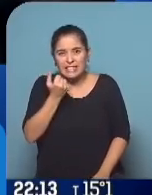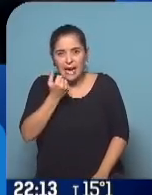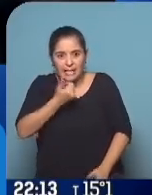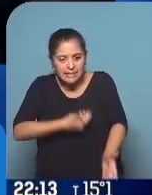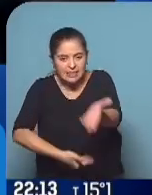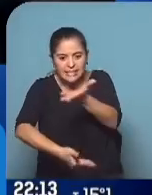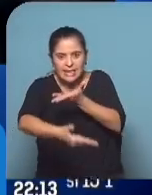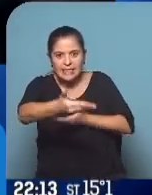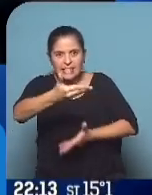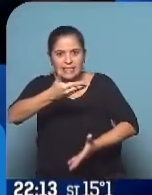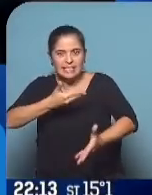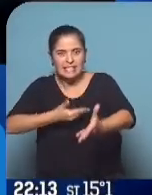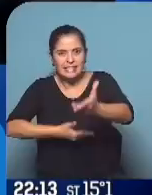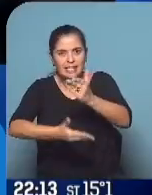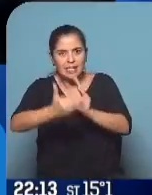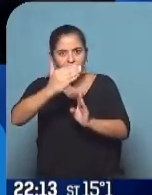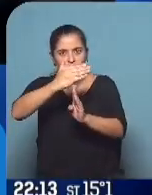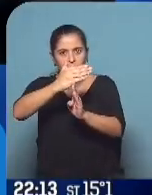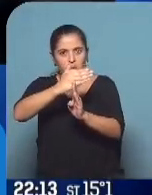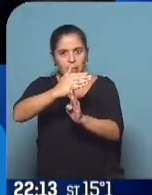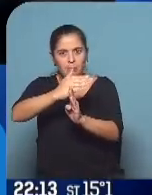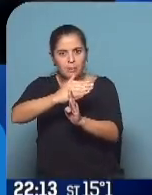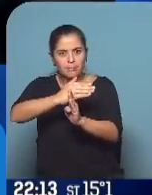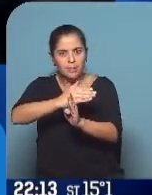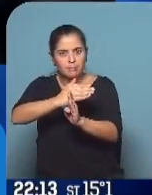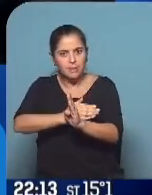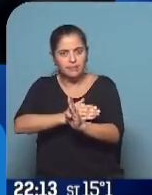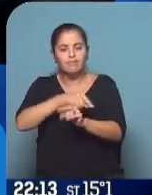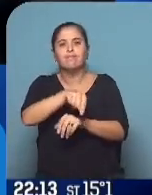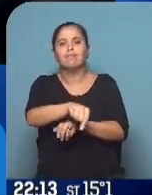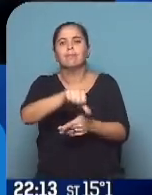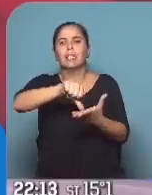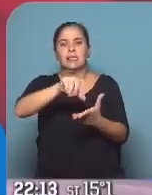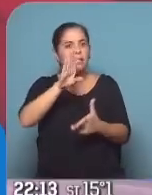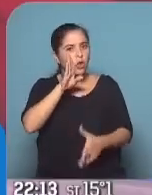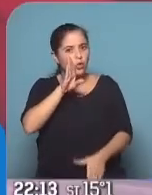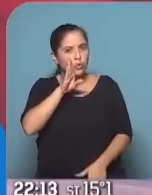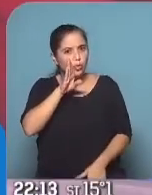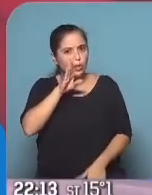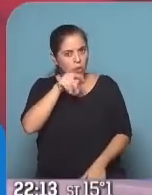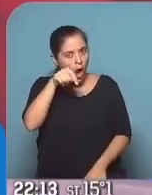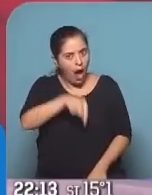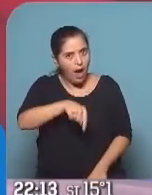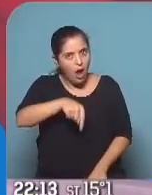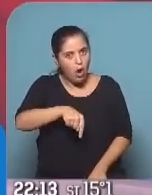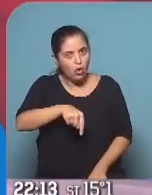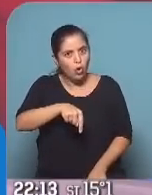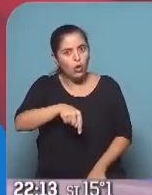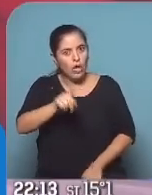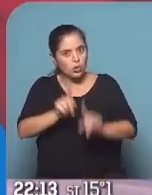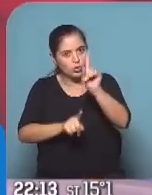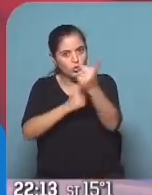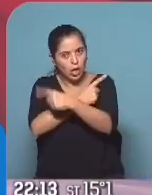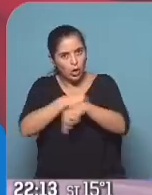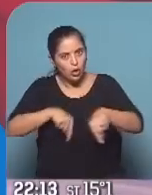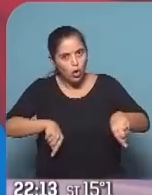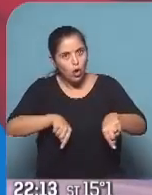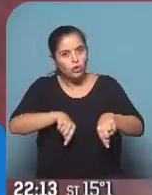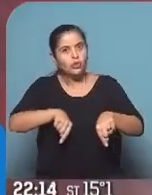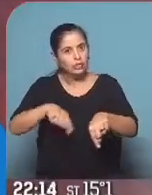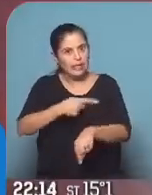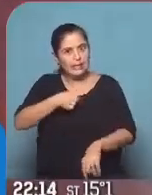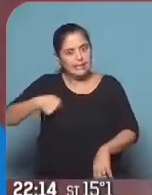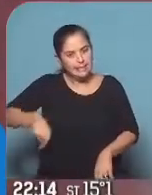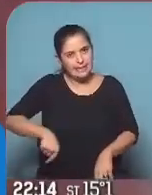perdiendo posiciones los productos chinos en Estados Unidos y no pasa lo mismo con las ventas de Estados Unidos